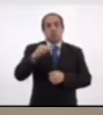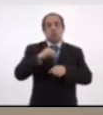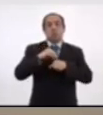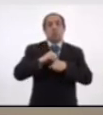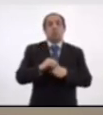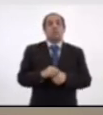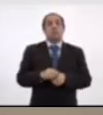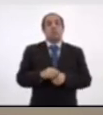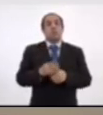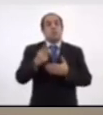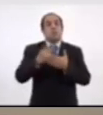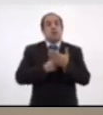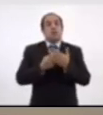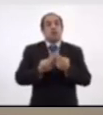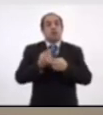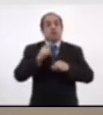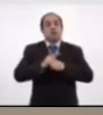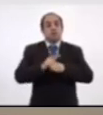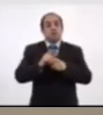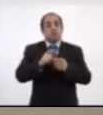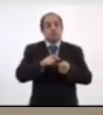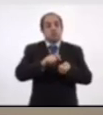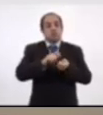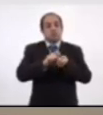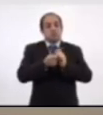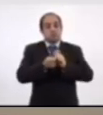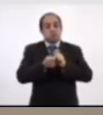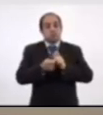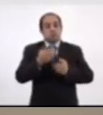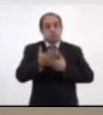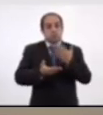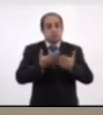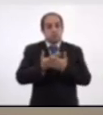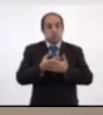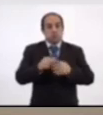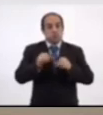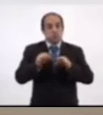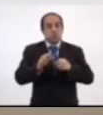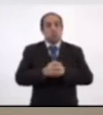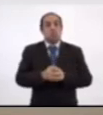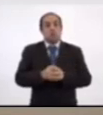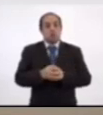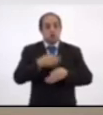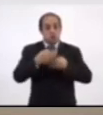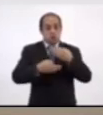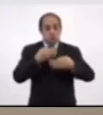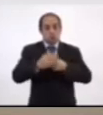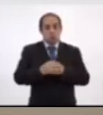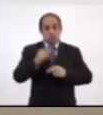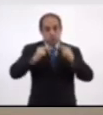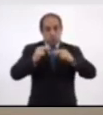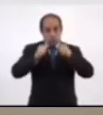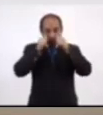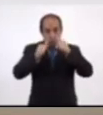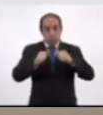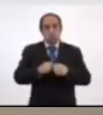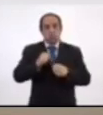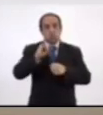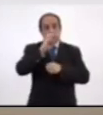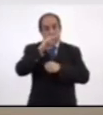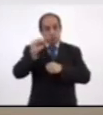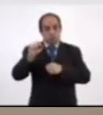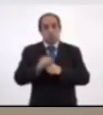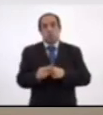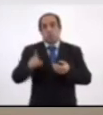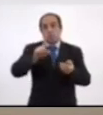de Servicios Ordinarios en las unidades de todos los niveles de atención del Seguro Social y